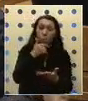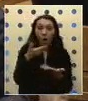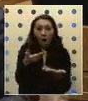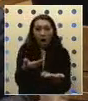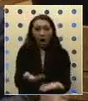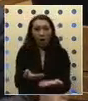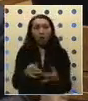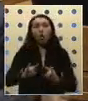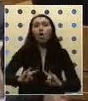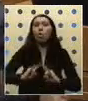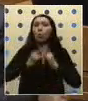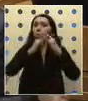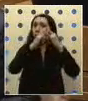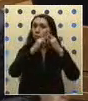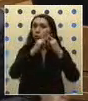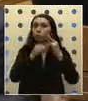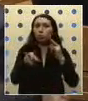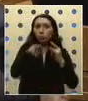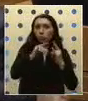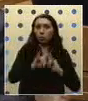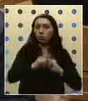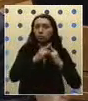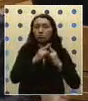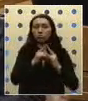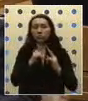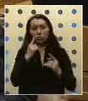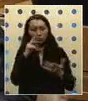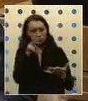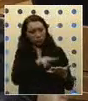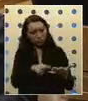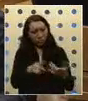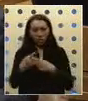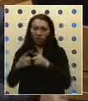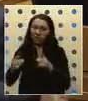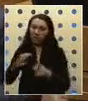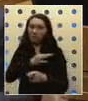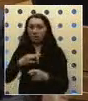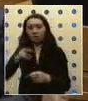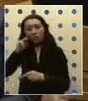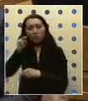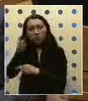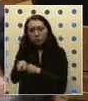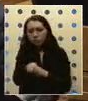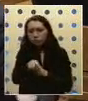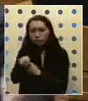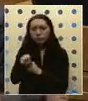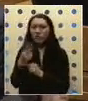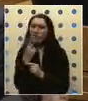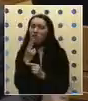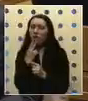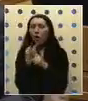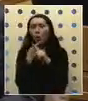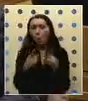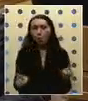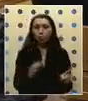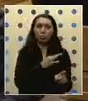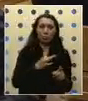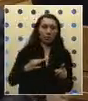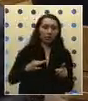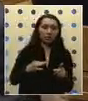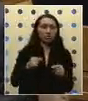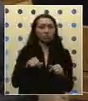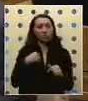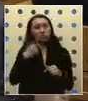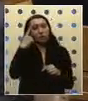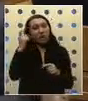de la reconstrucción. Nuestra lectura de los datos no coincide con la que hace el Ministerio de la Vivienda y otros ministerios. Aquí nos parece